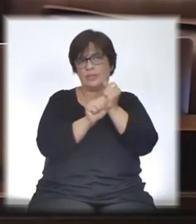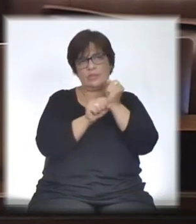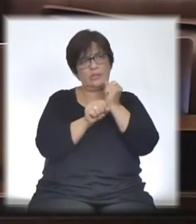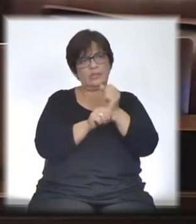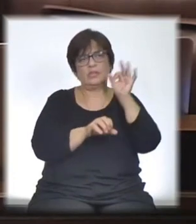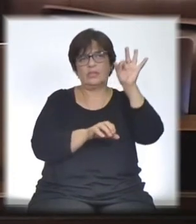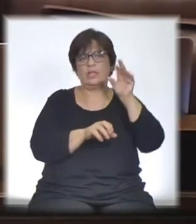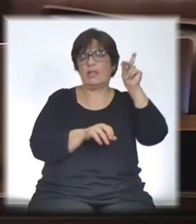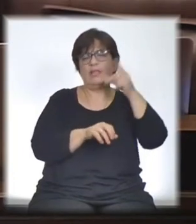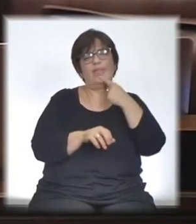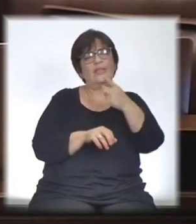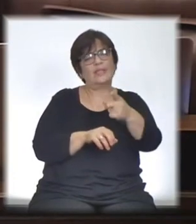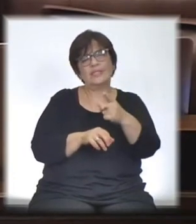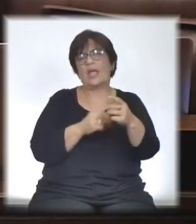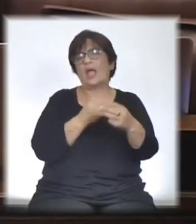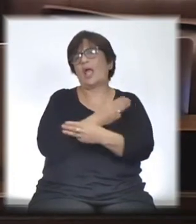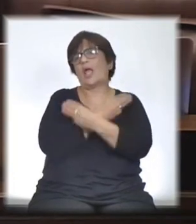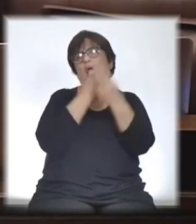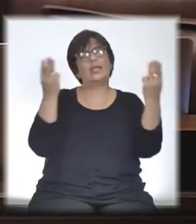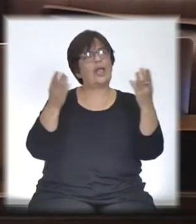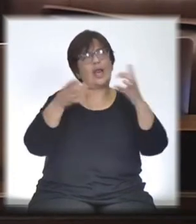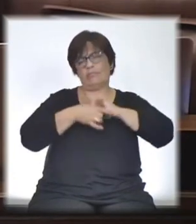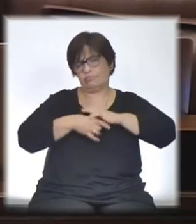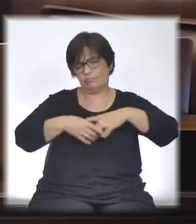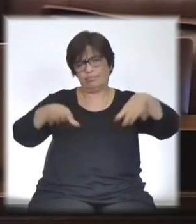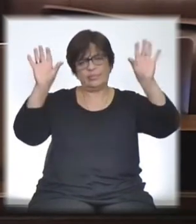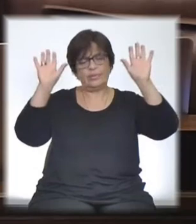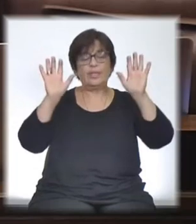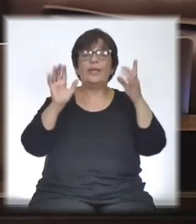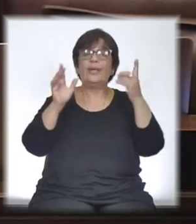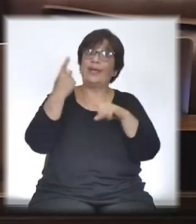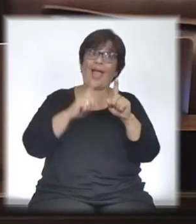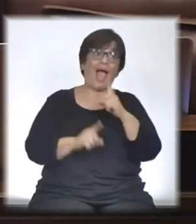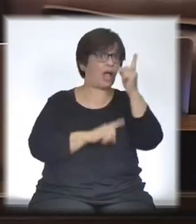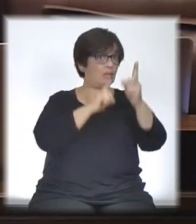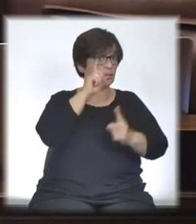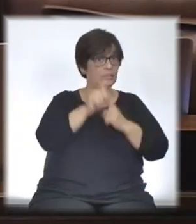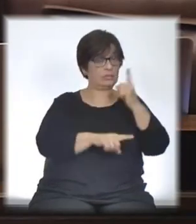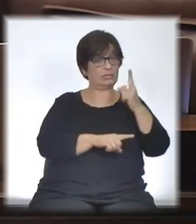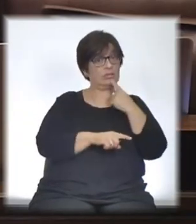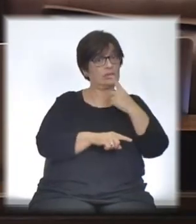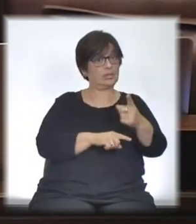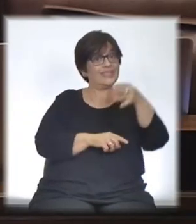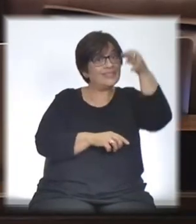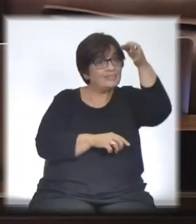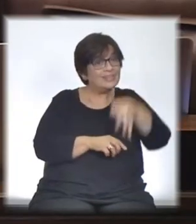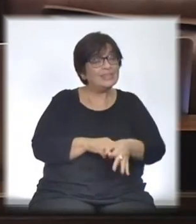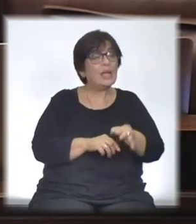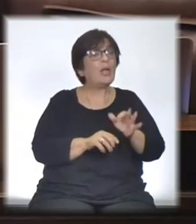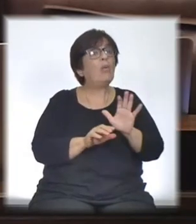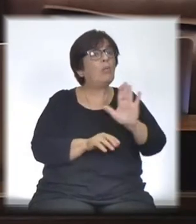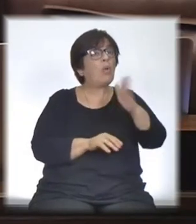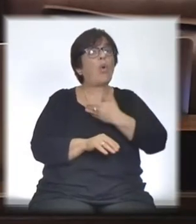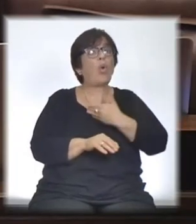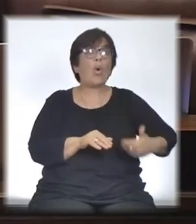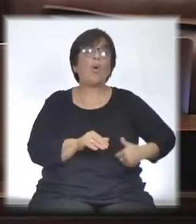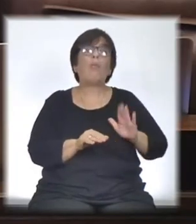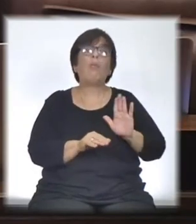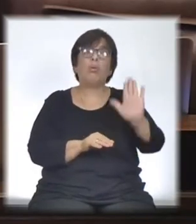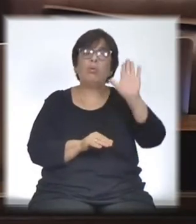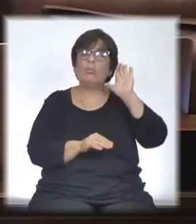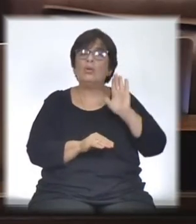la amnistía debía ser general y restricta. Pero para otros, y sobre todo para el propio Poder Ejecutivo